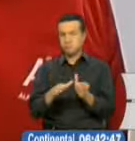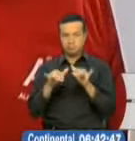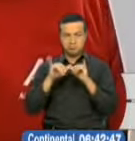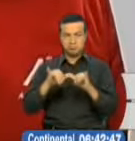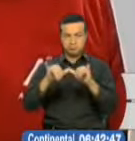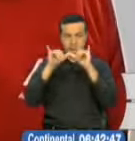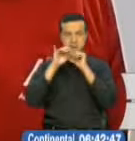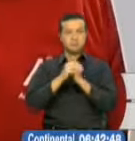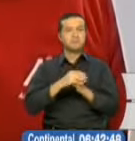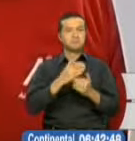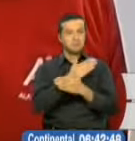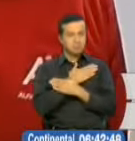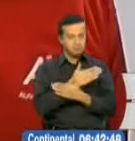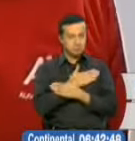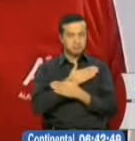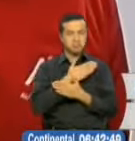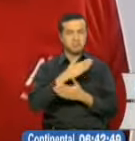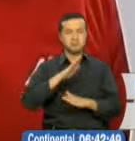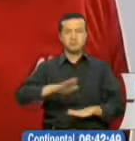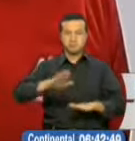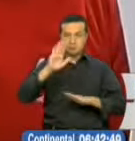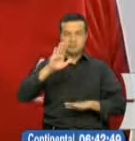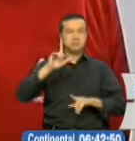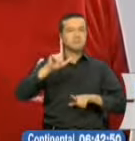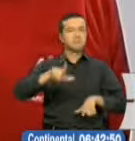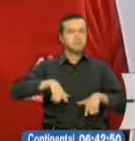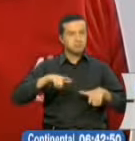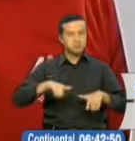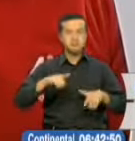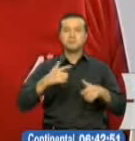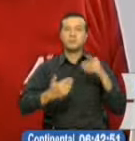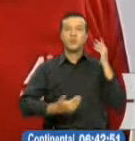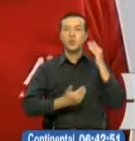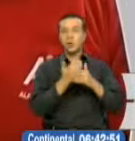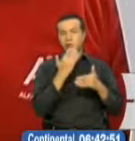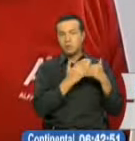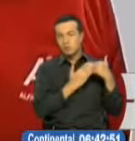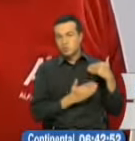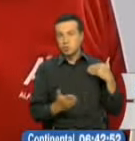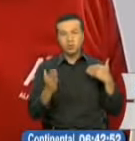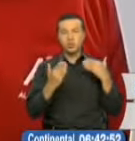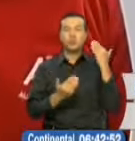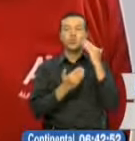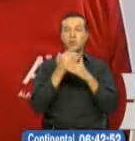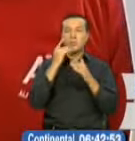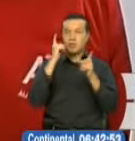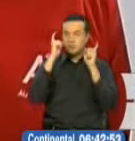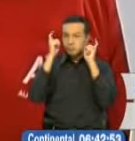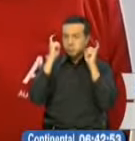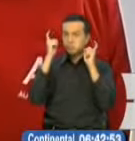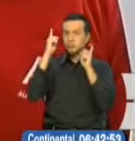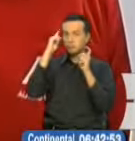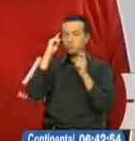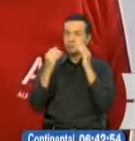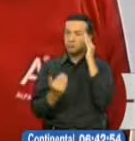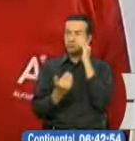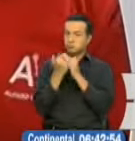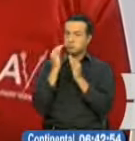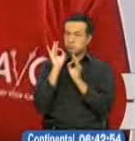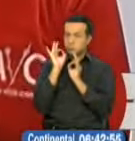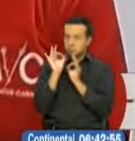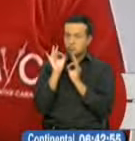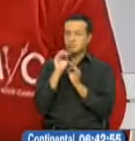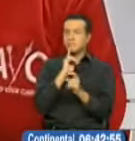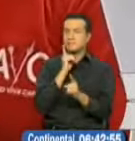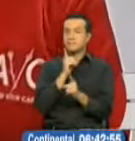Nos congratulamos con el compromiso de Lenín Moreno por un nuevo estilo y dirección para el buen gobierno, que asegure